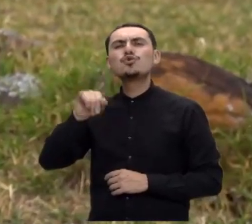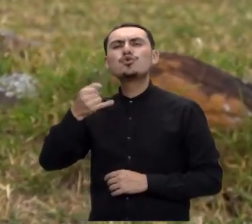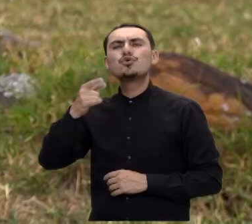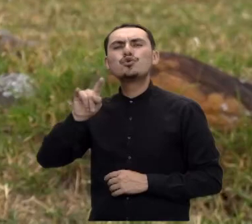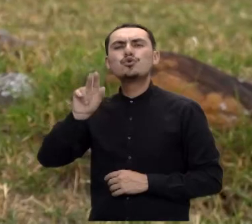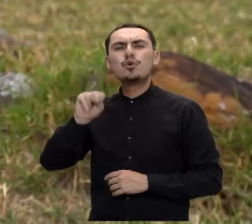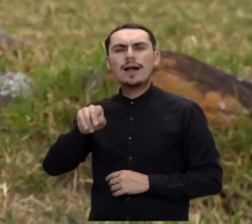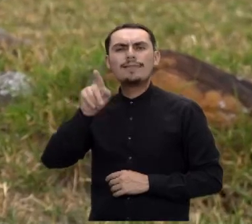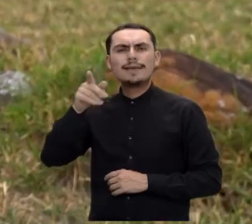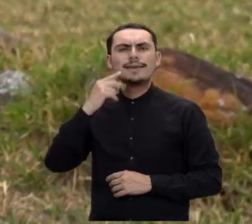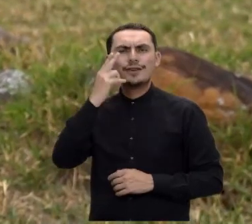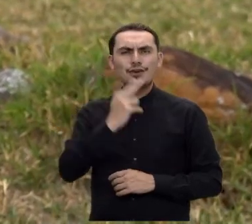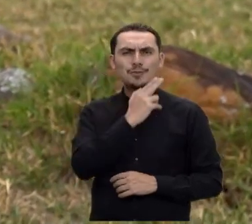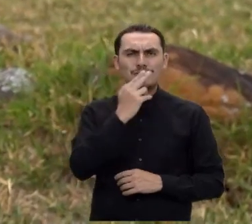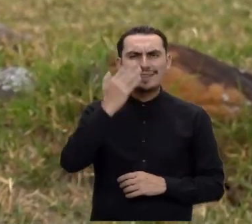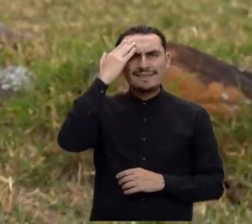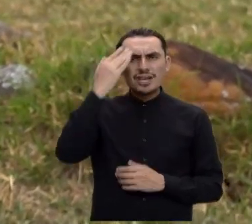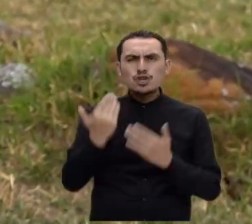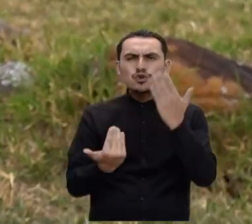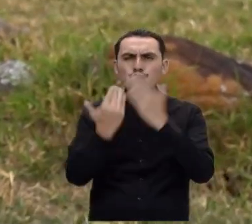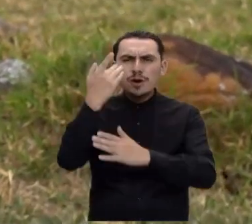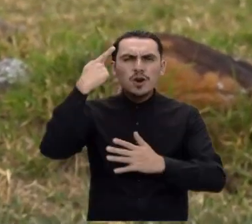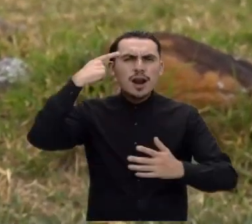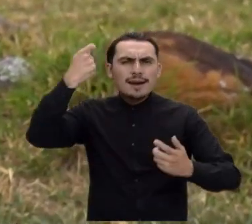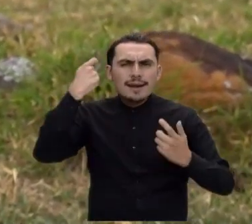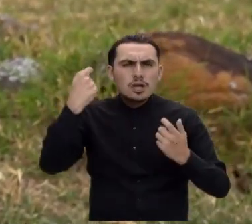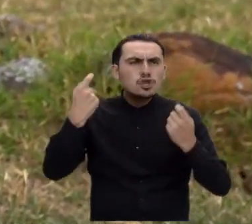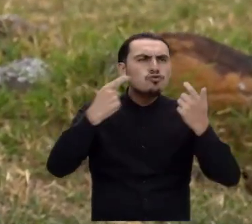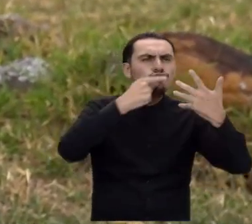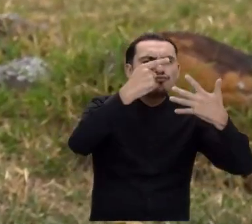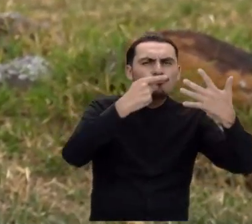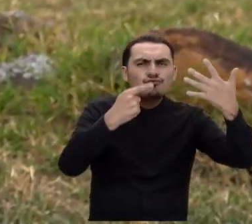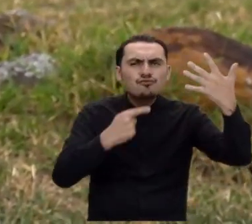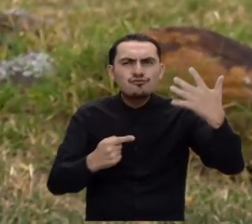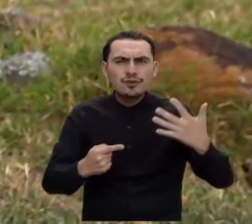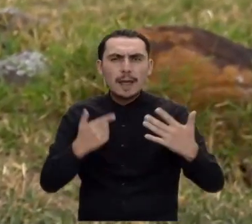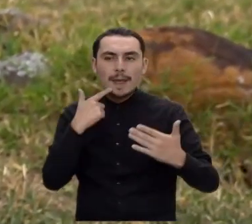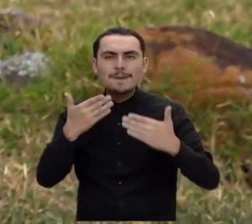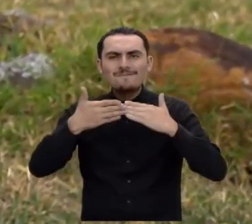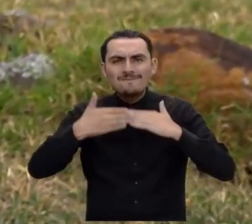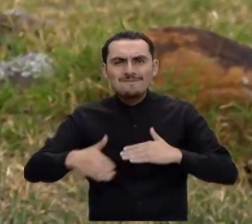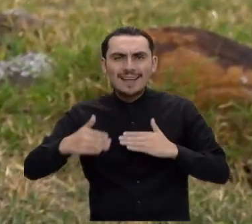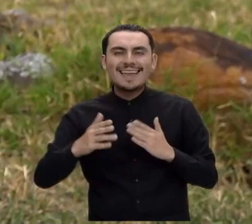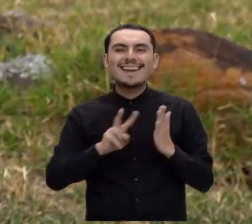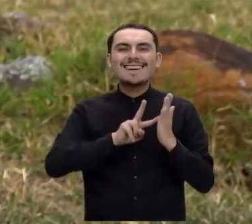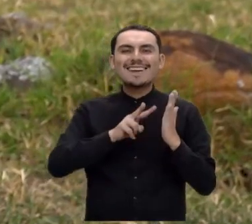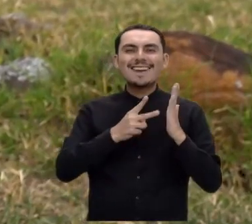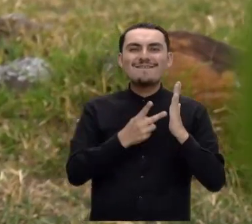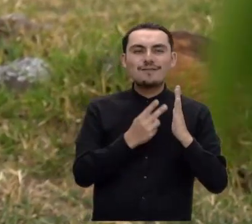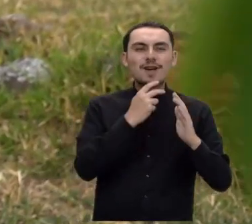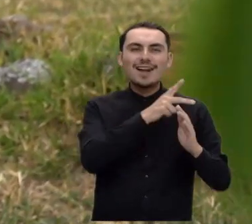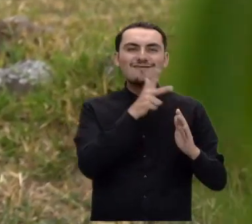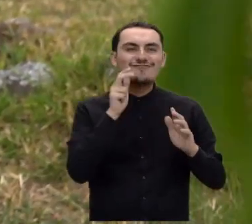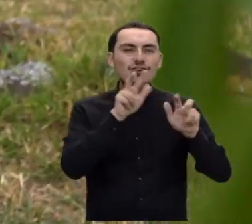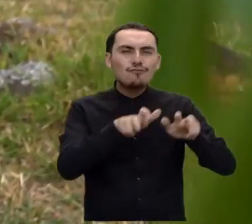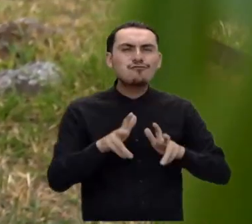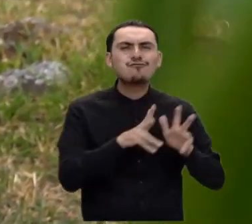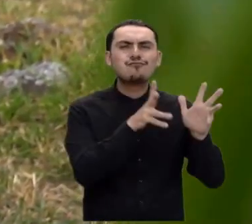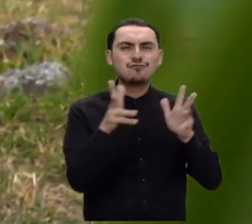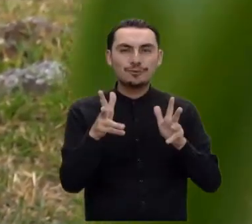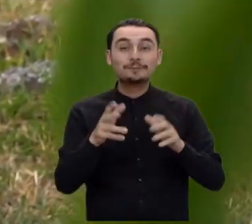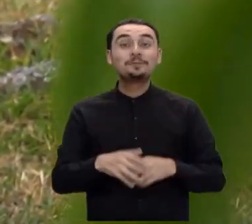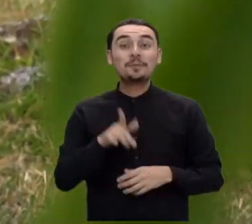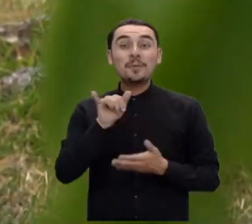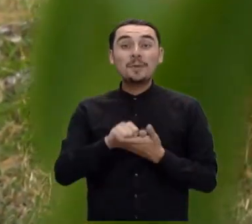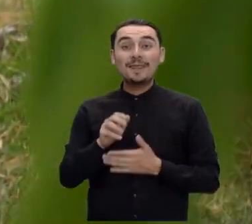está comprometido con los nuevos retos del campo colombiano enmarcados en la puesta en marcha de la reforma rural integral. En ese sentido,